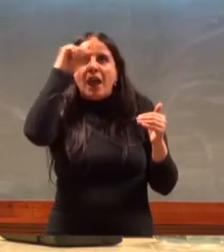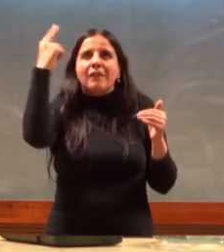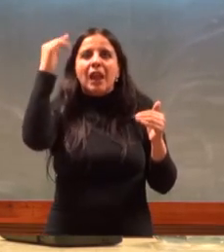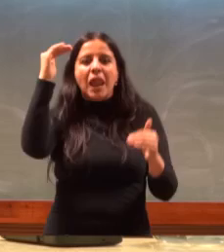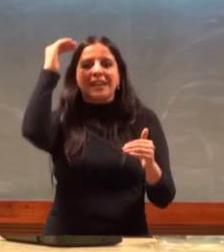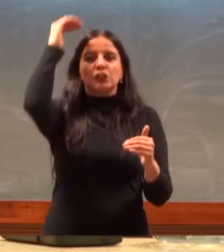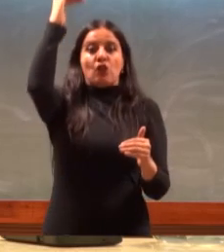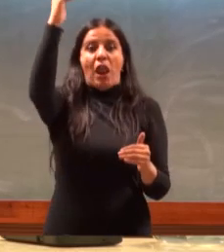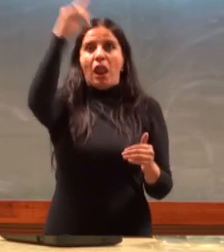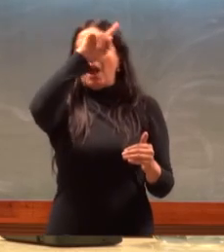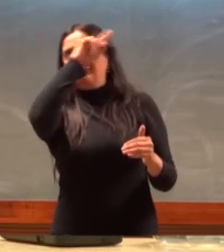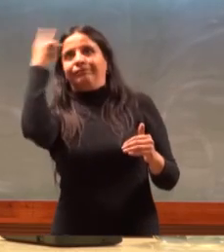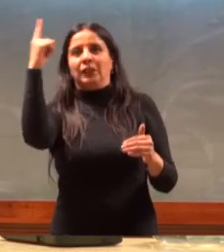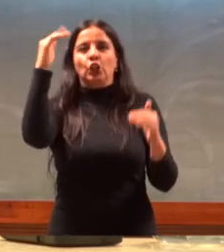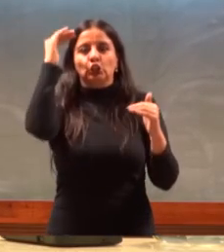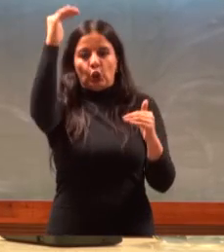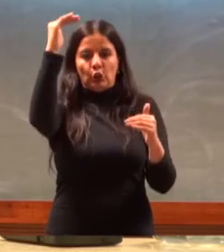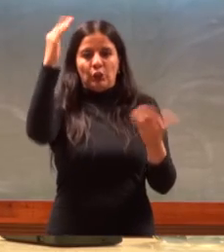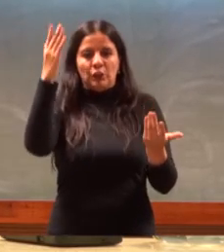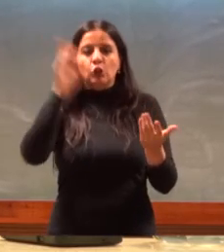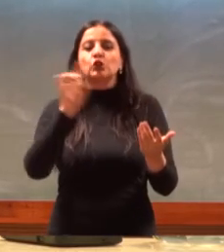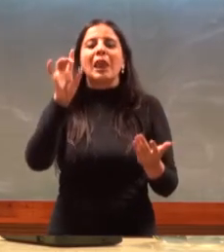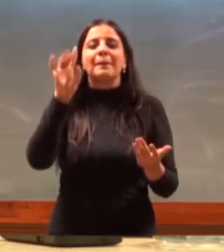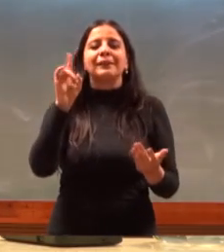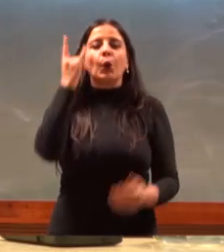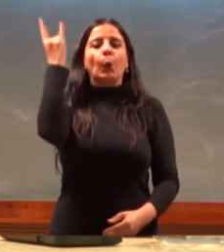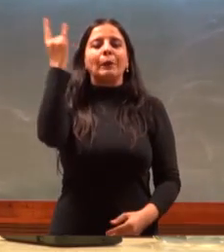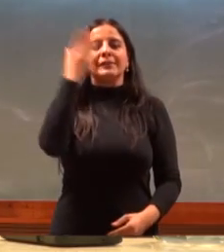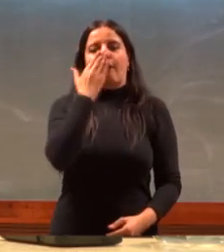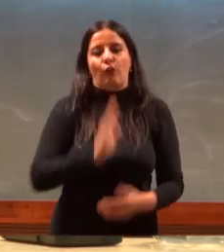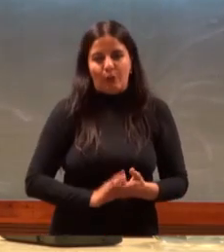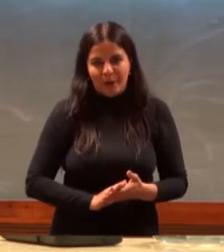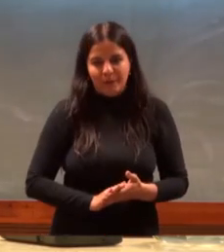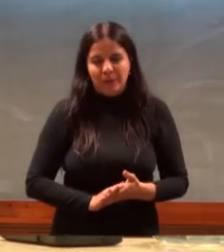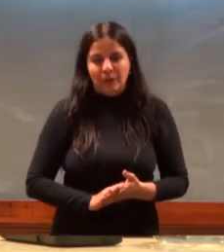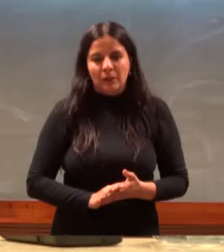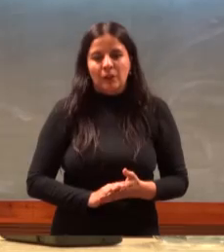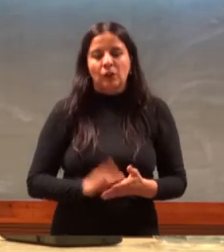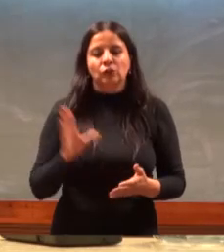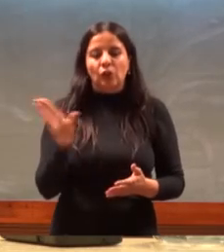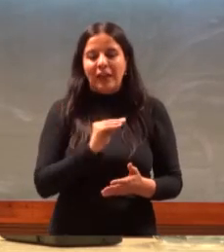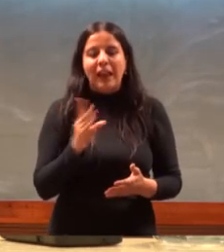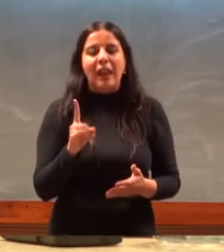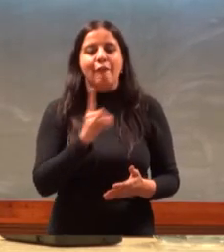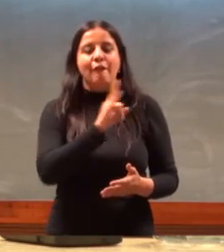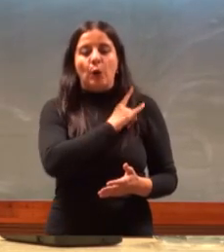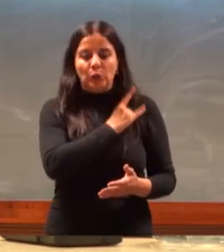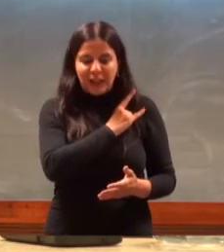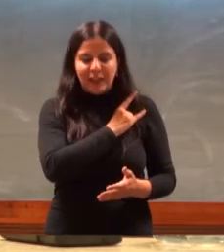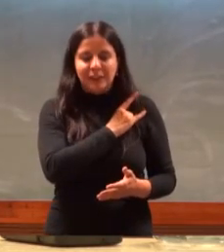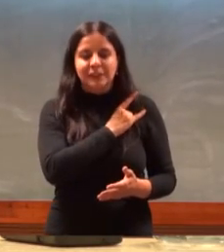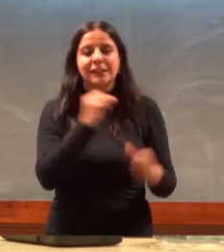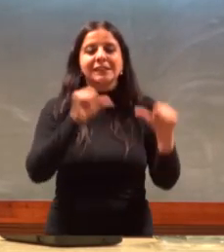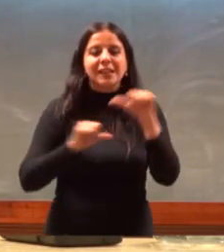universidad de Córdoba ponerlo en agenda con las con la facultades de humanidades Y ciencias sociales como mínimo